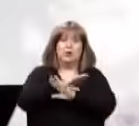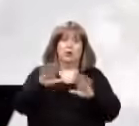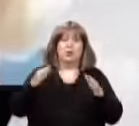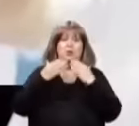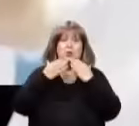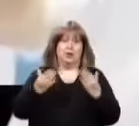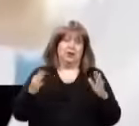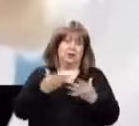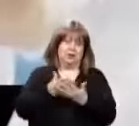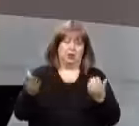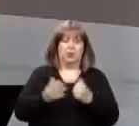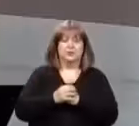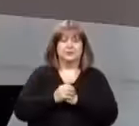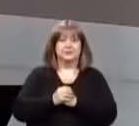todos.